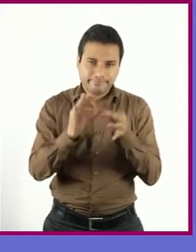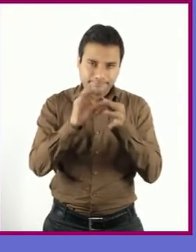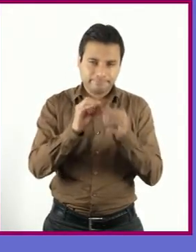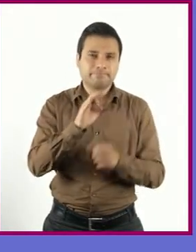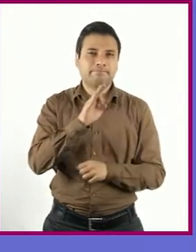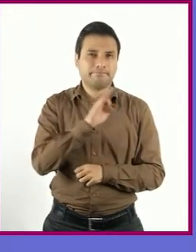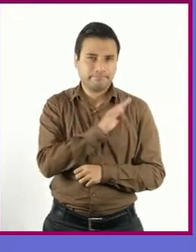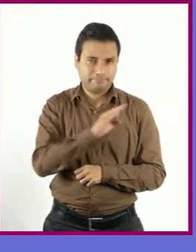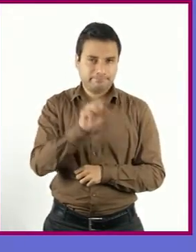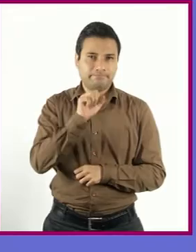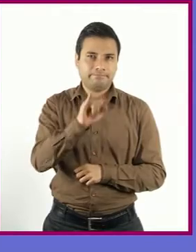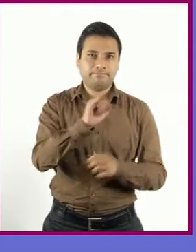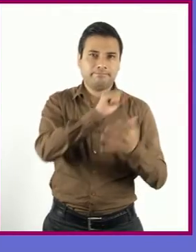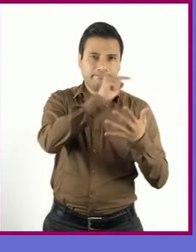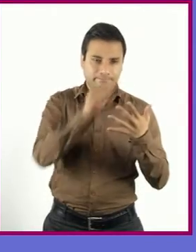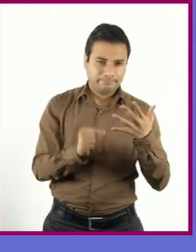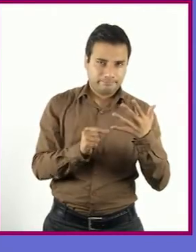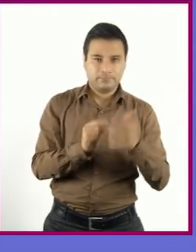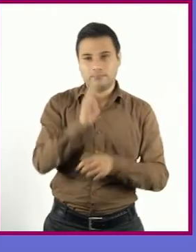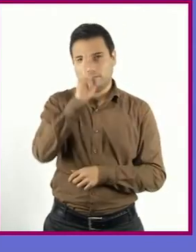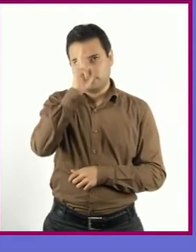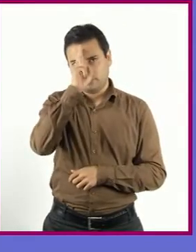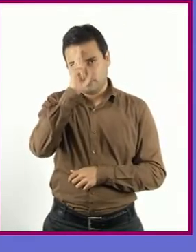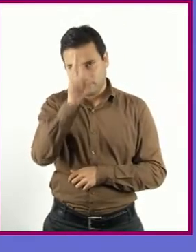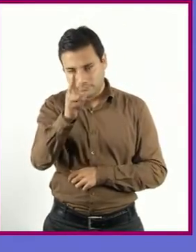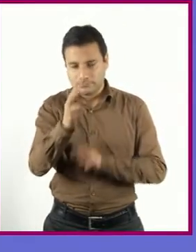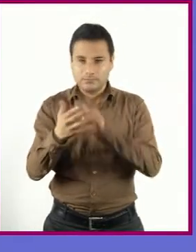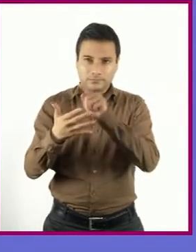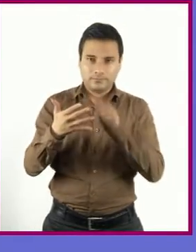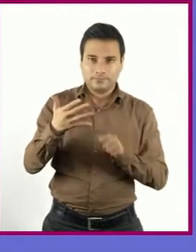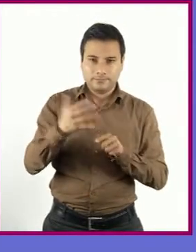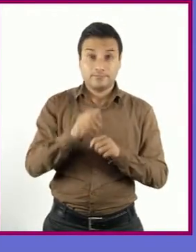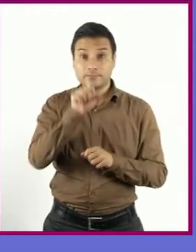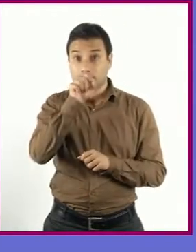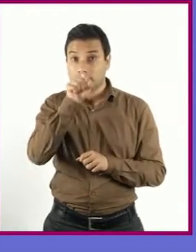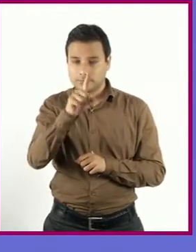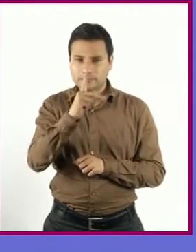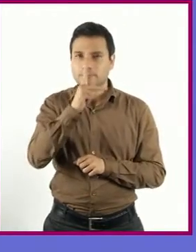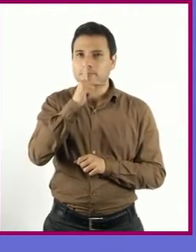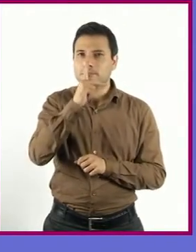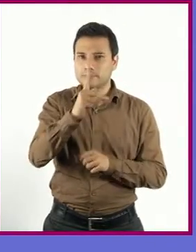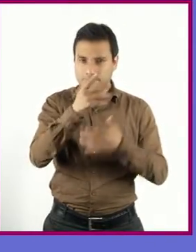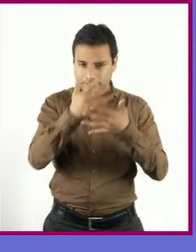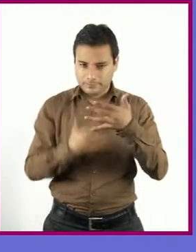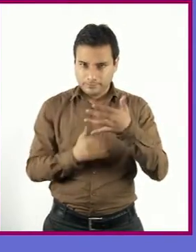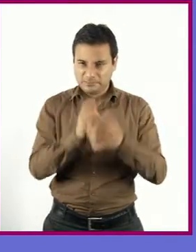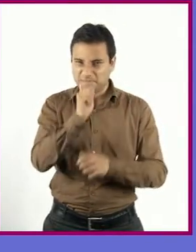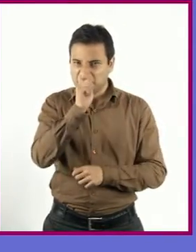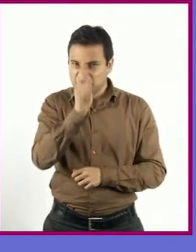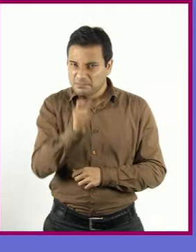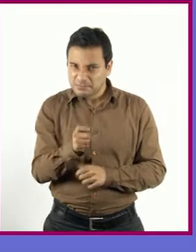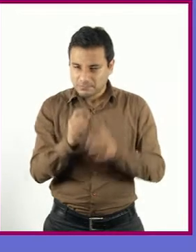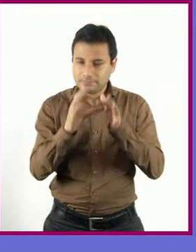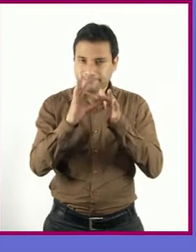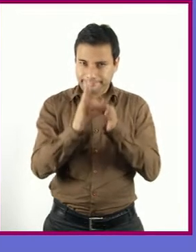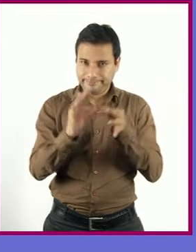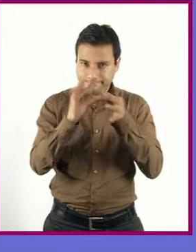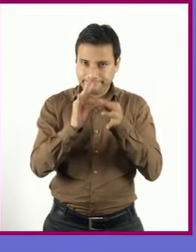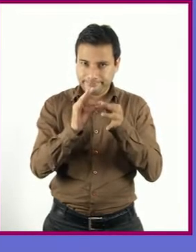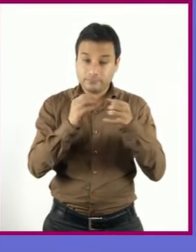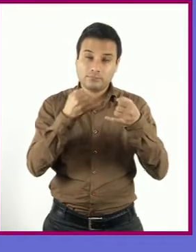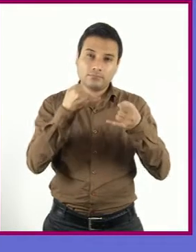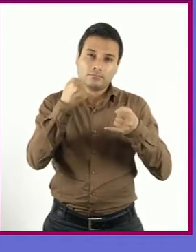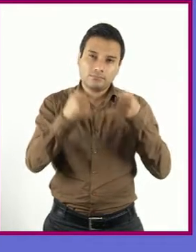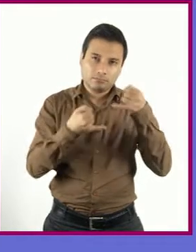disciplina, pero también cada reglamento explica el vocabulario que le es particular. Es importante que los jugadores,